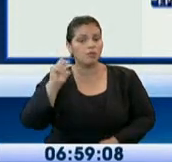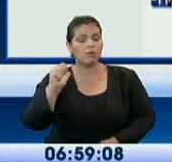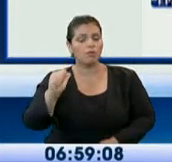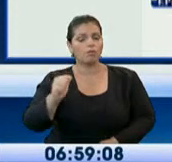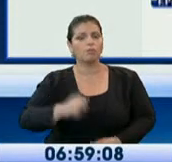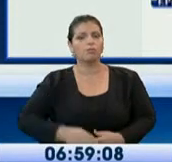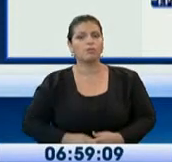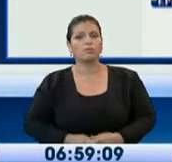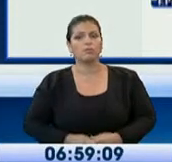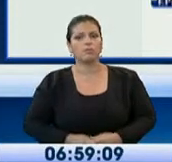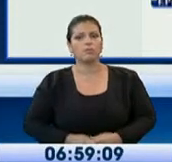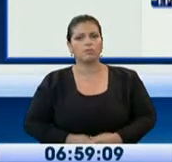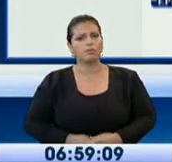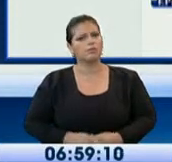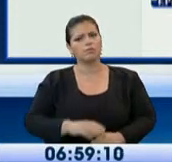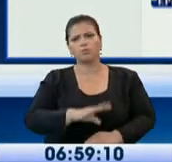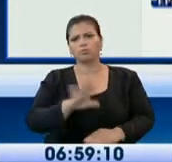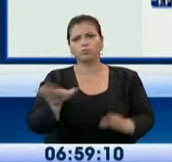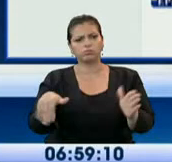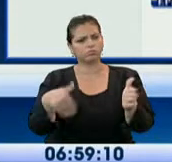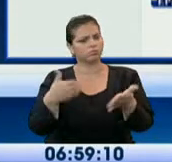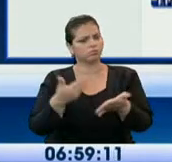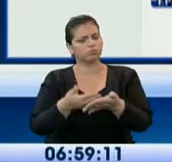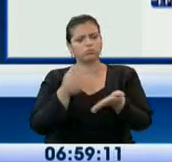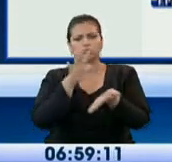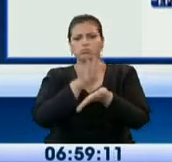de todos los informes que hemos recibido, no hay